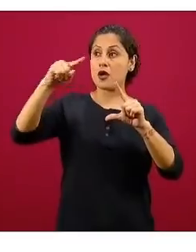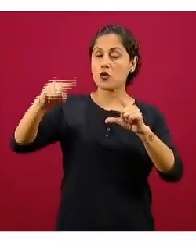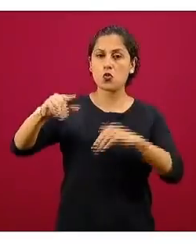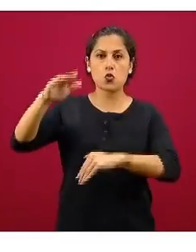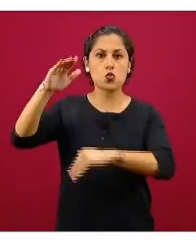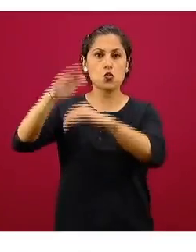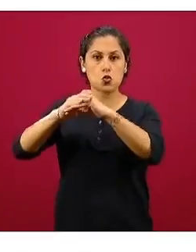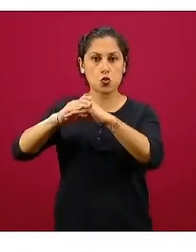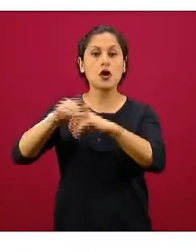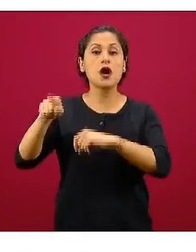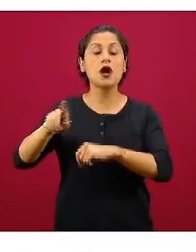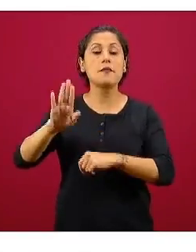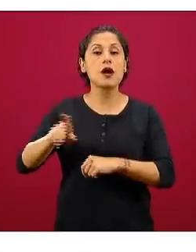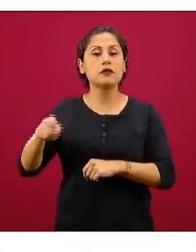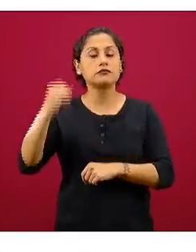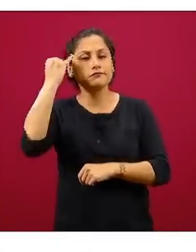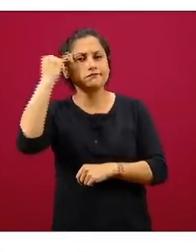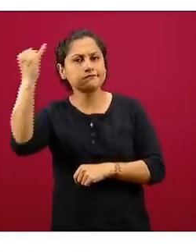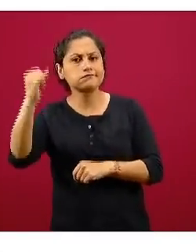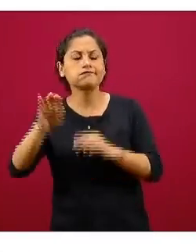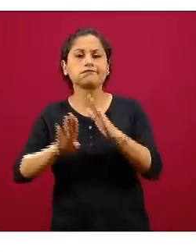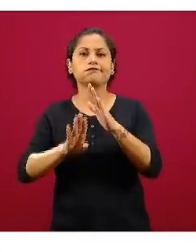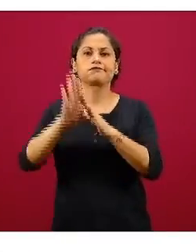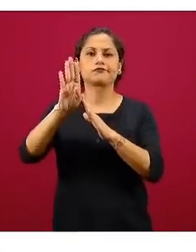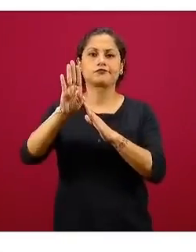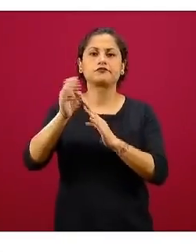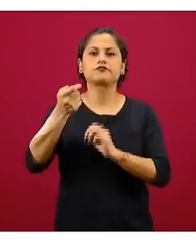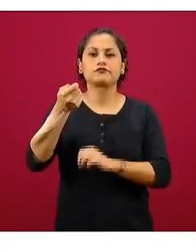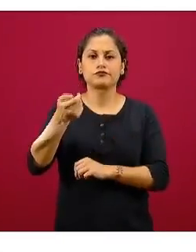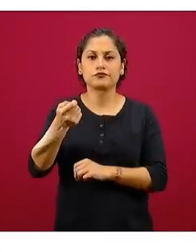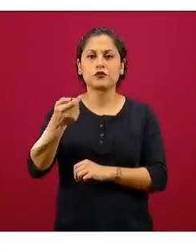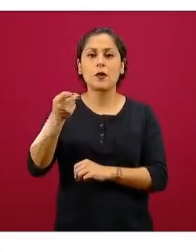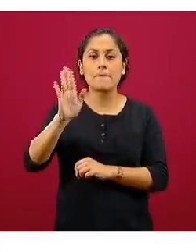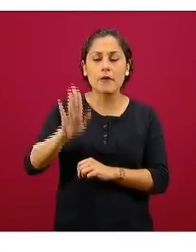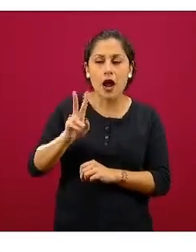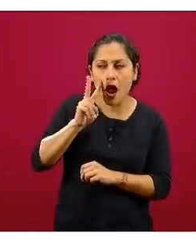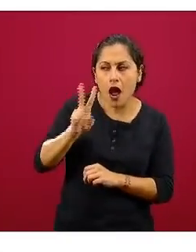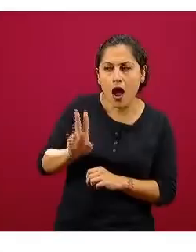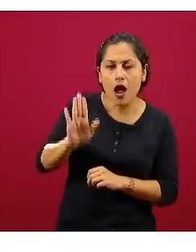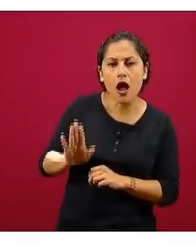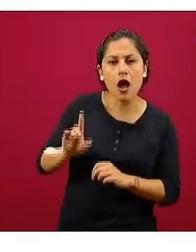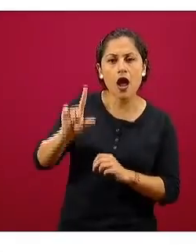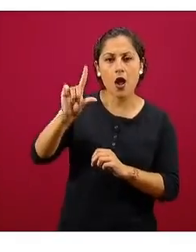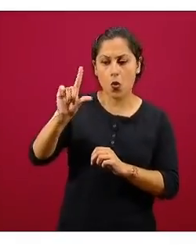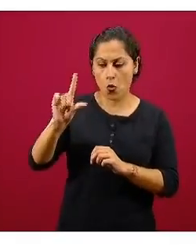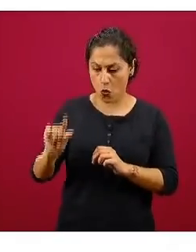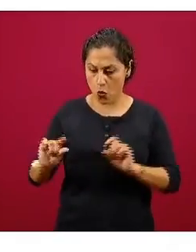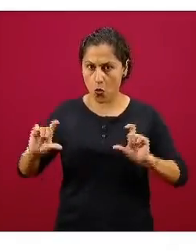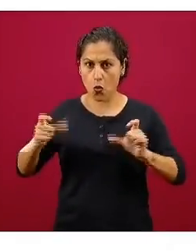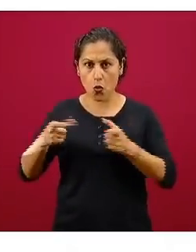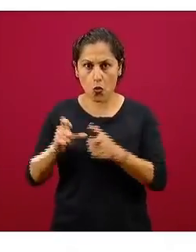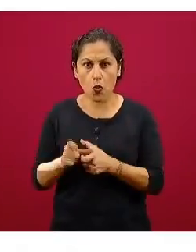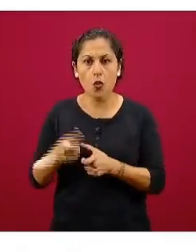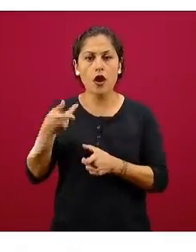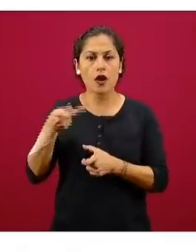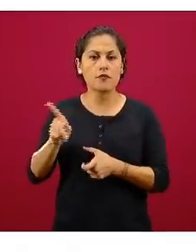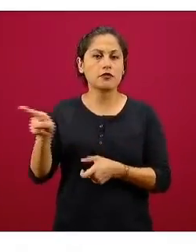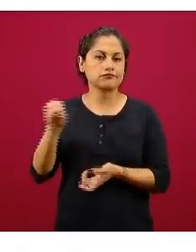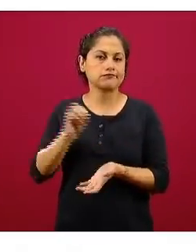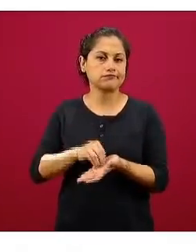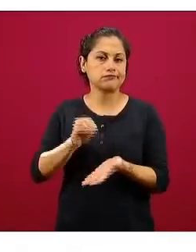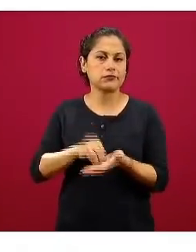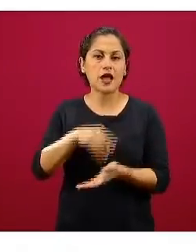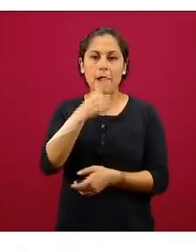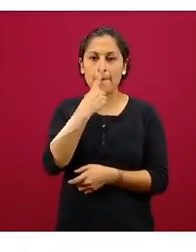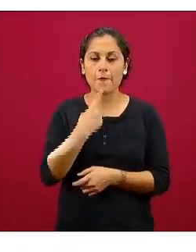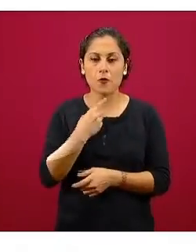va. Pareciera que la tendencia es a descenso, pero todavía no la consideramos. Tlaxcala, por lo tanto, sigue esta semana con el semáforo rojo, como lo